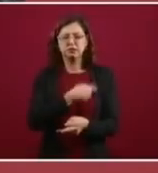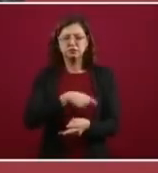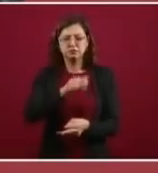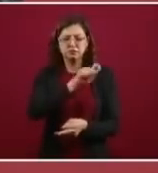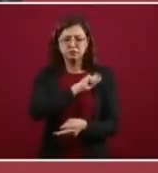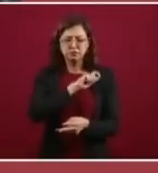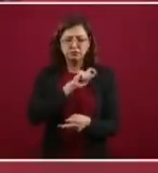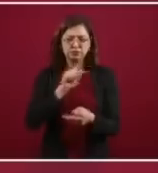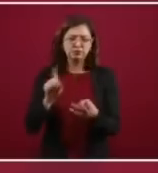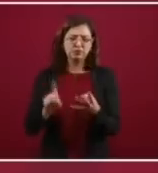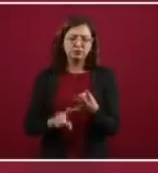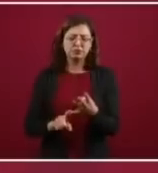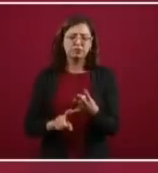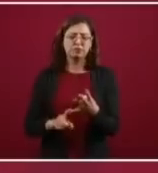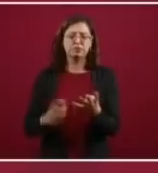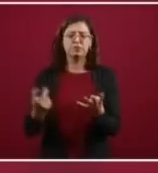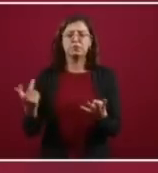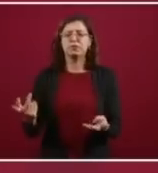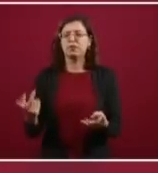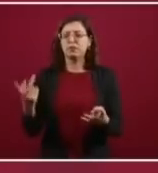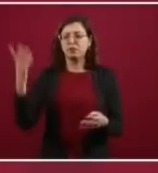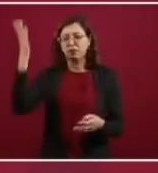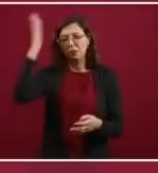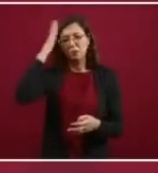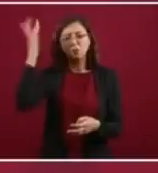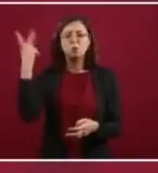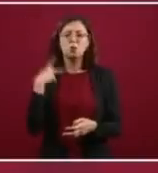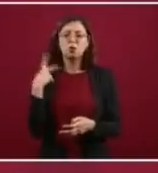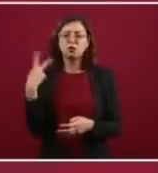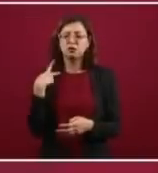españoles, dirigentes perseguidos